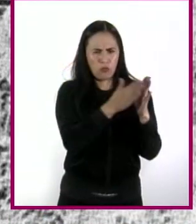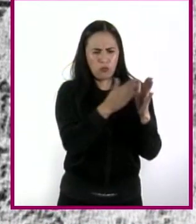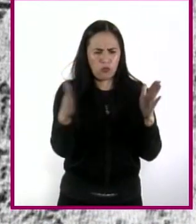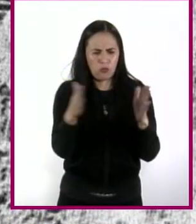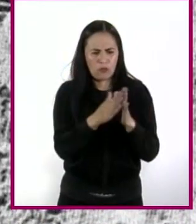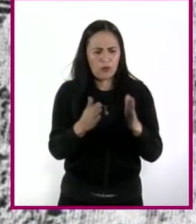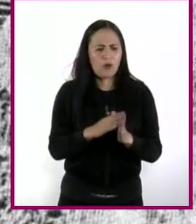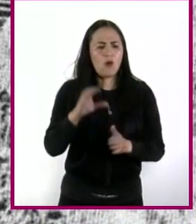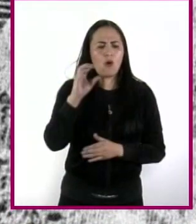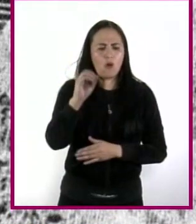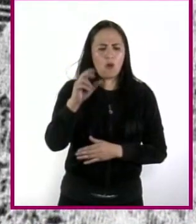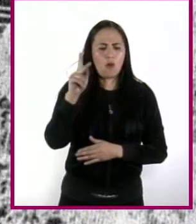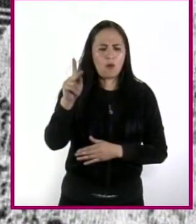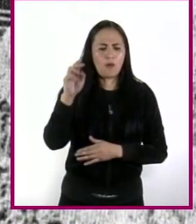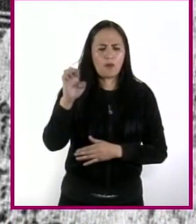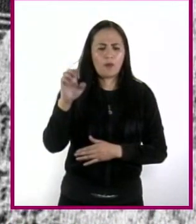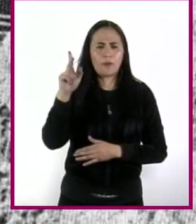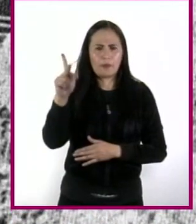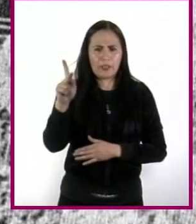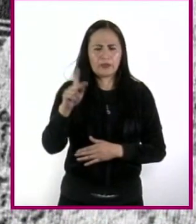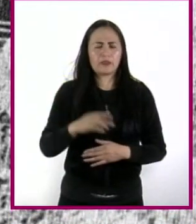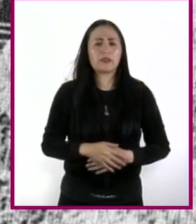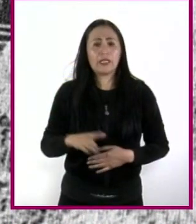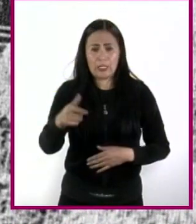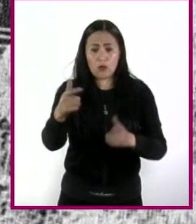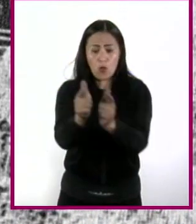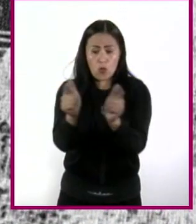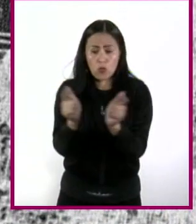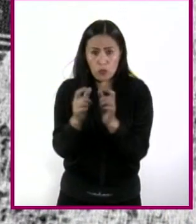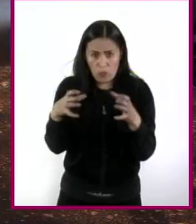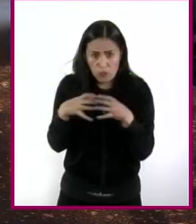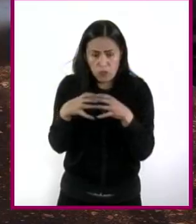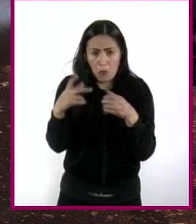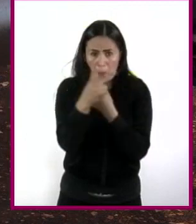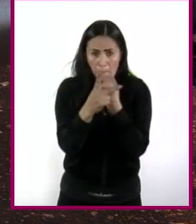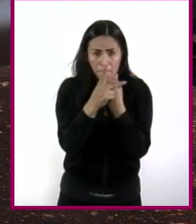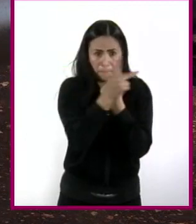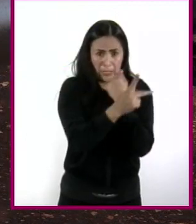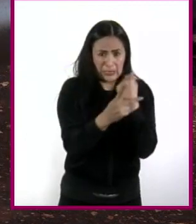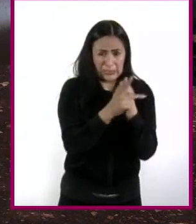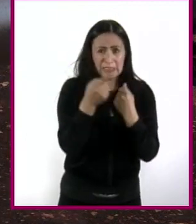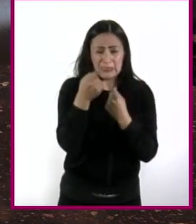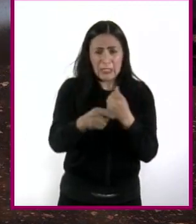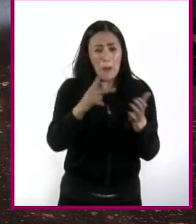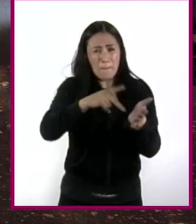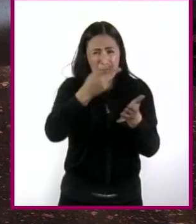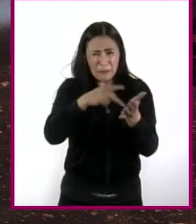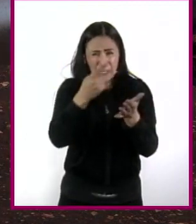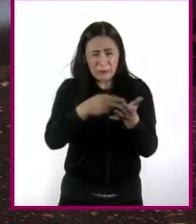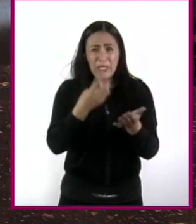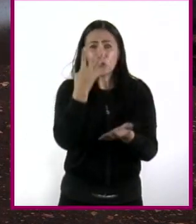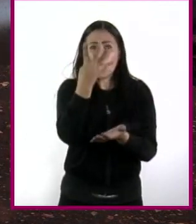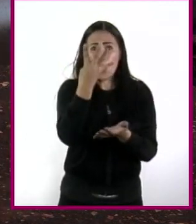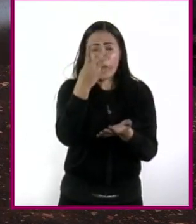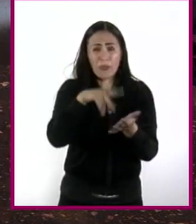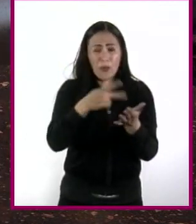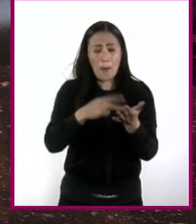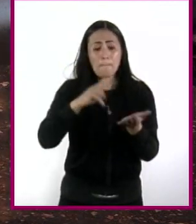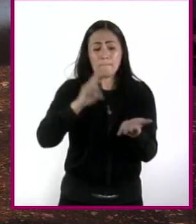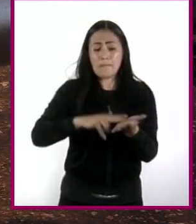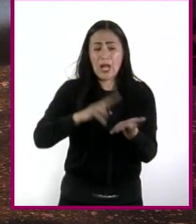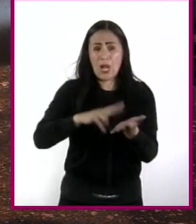la Organización de Países Exportadores de Petróleo, OPEP, aumentó 4 veces el precio del petróleo